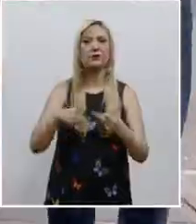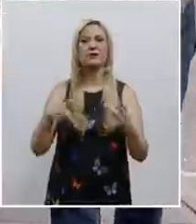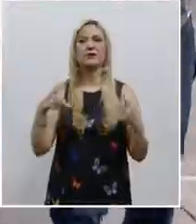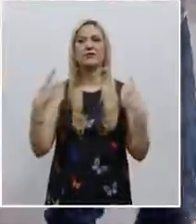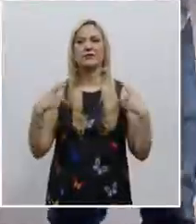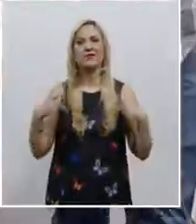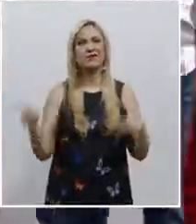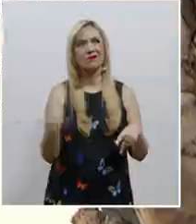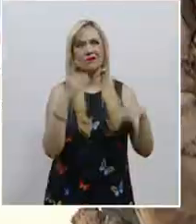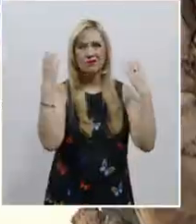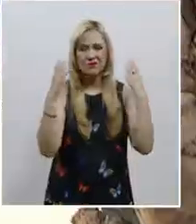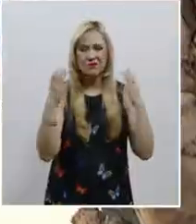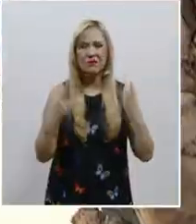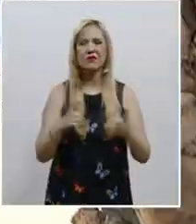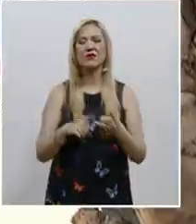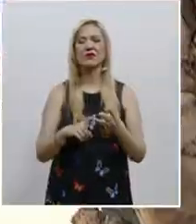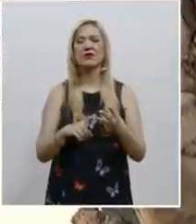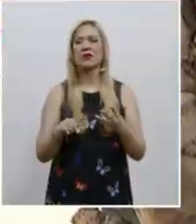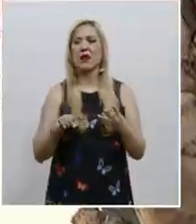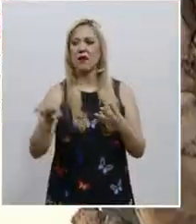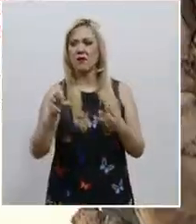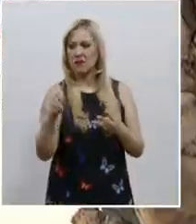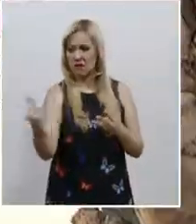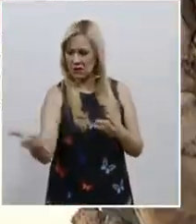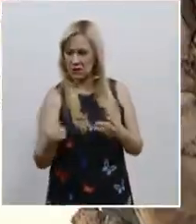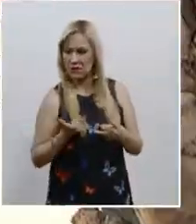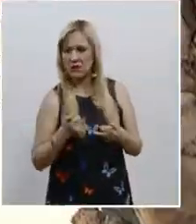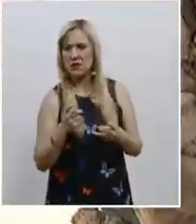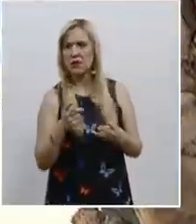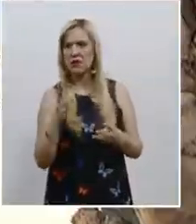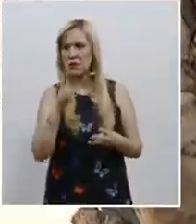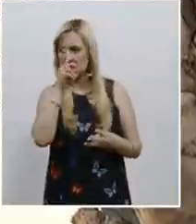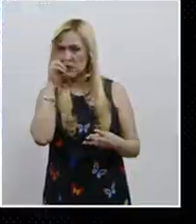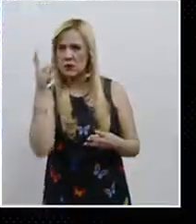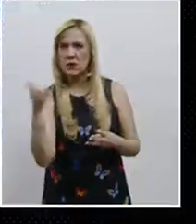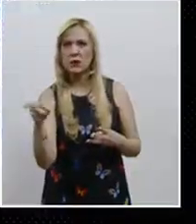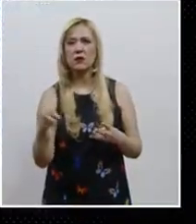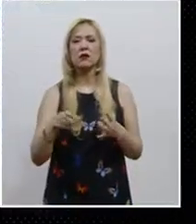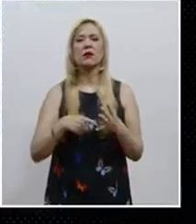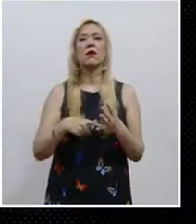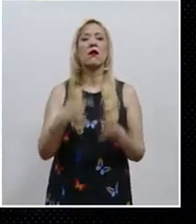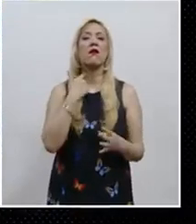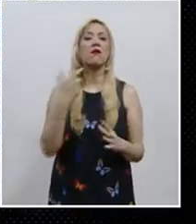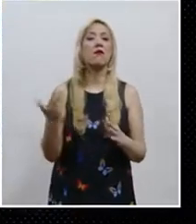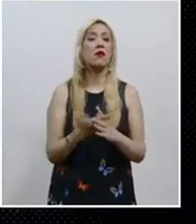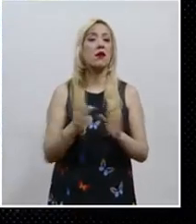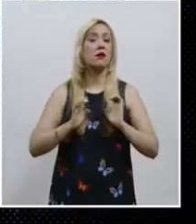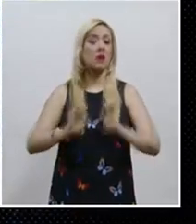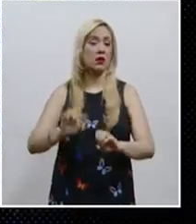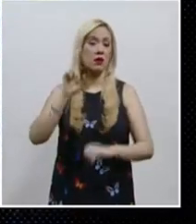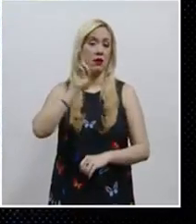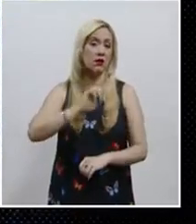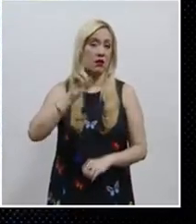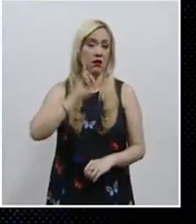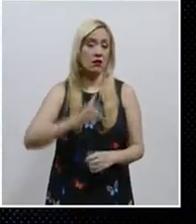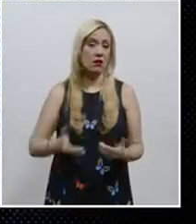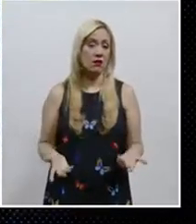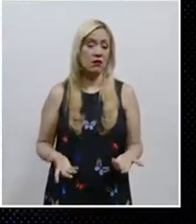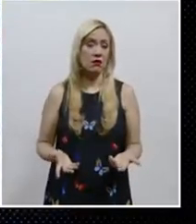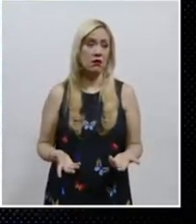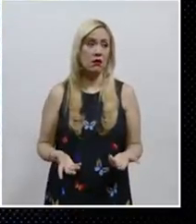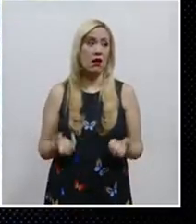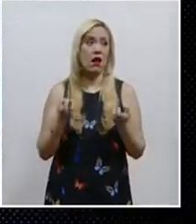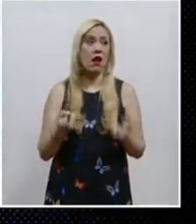personas, extorsiones y feminicidios. El tipo de conflictos distintos que pueden estar dando